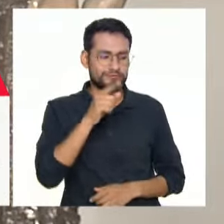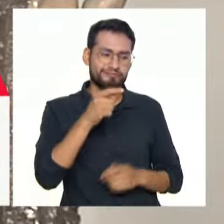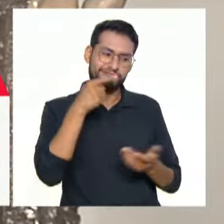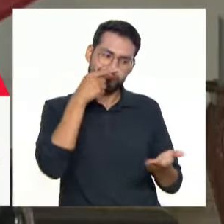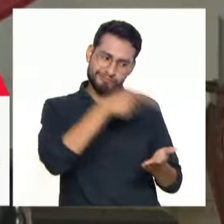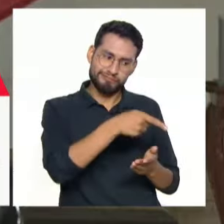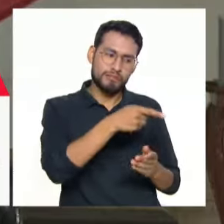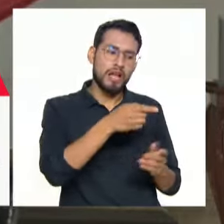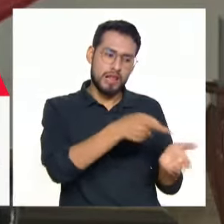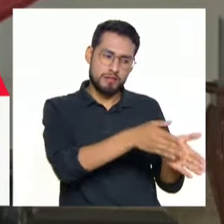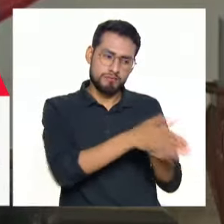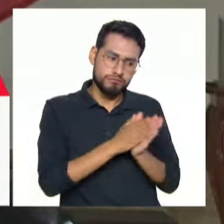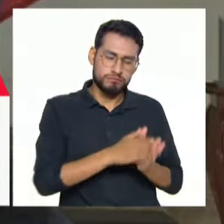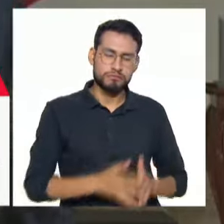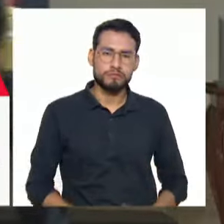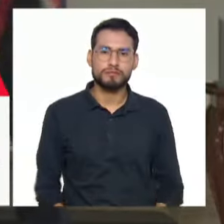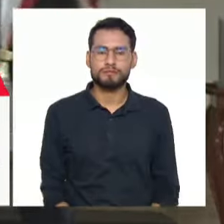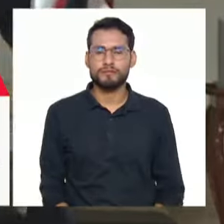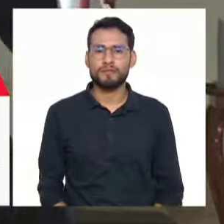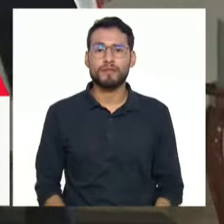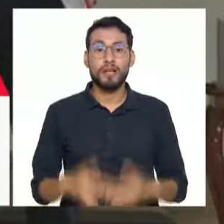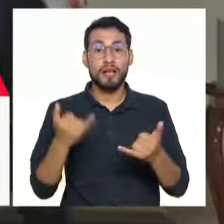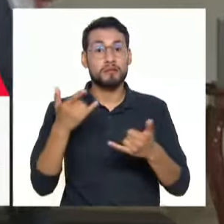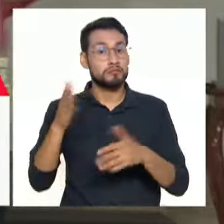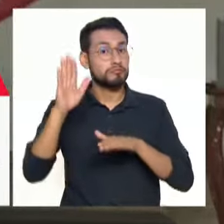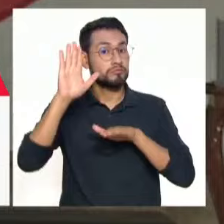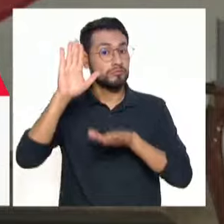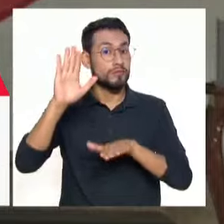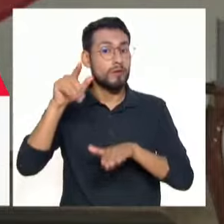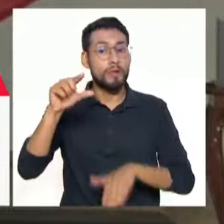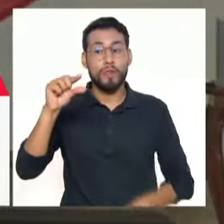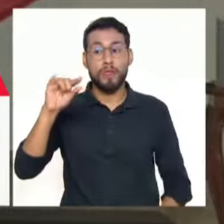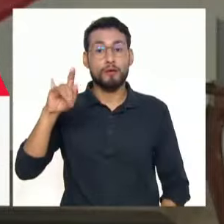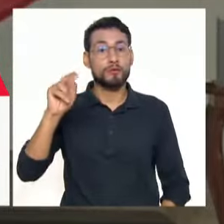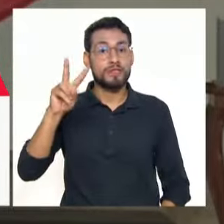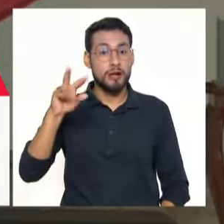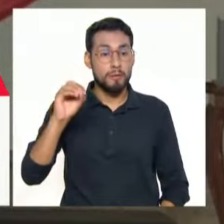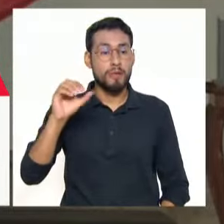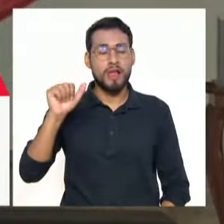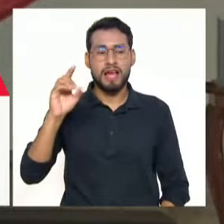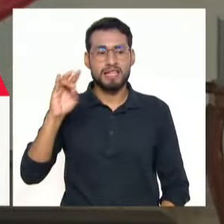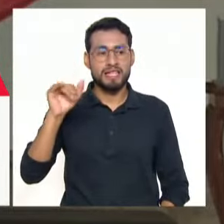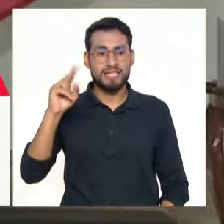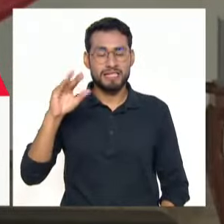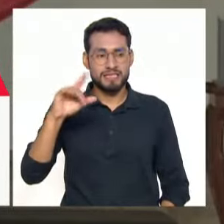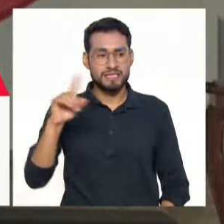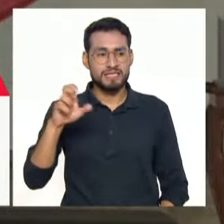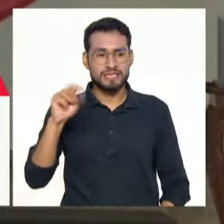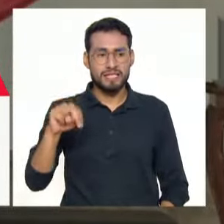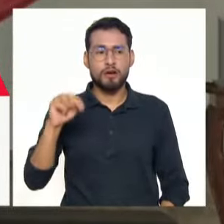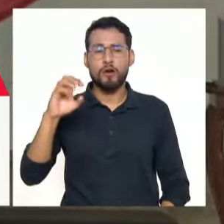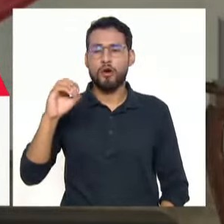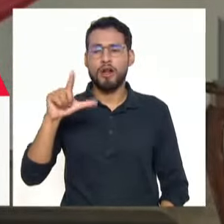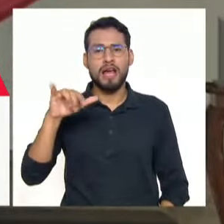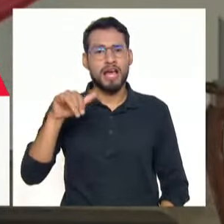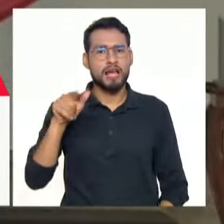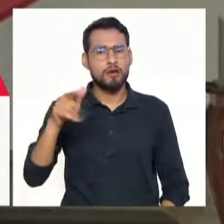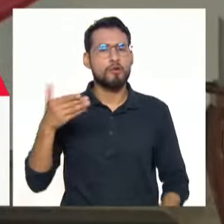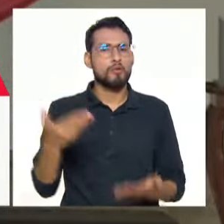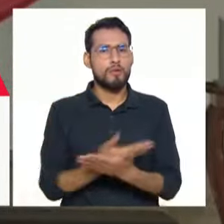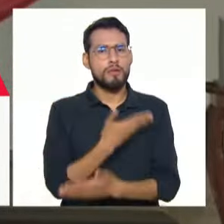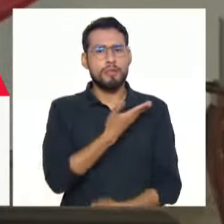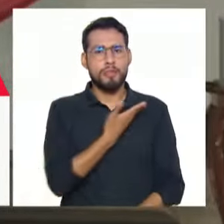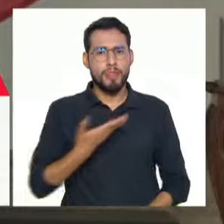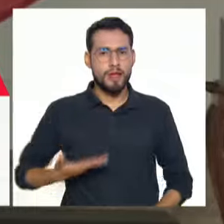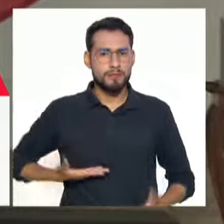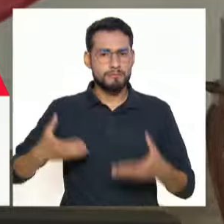demande. Y de esta manera queda juramentado Gustavo Adriansen Olaya como nuevo